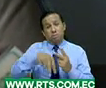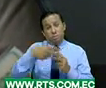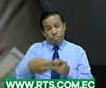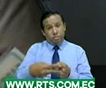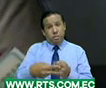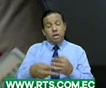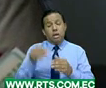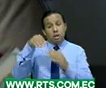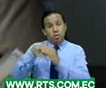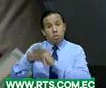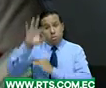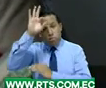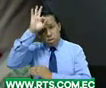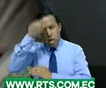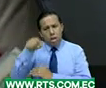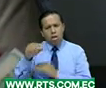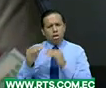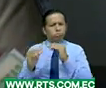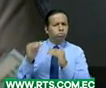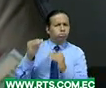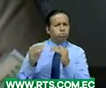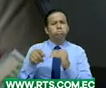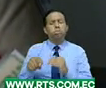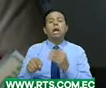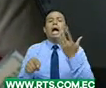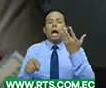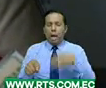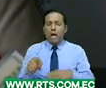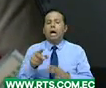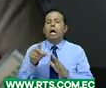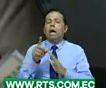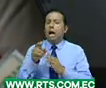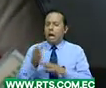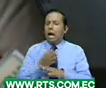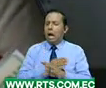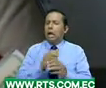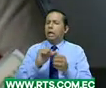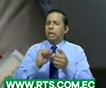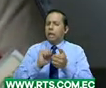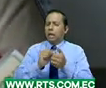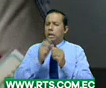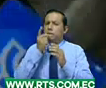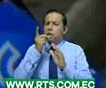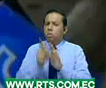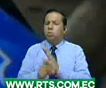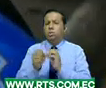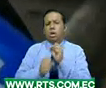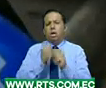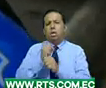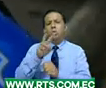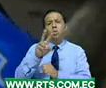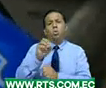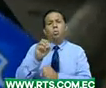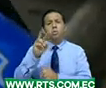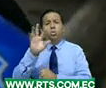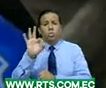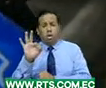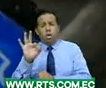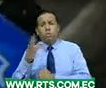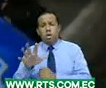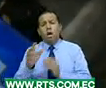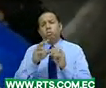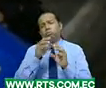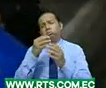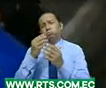recupera está estable presenta antecedentes por robo en el año 2009 queremos saber qué qué pasó qué